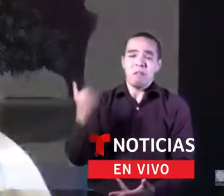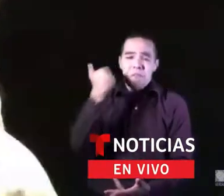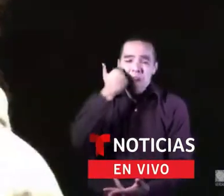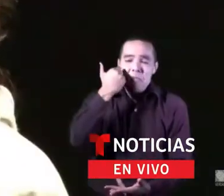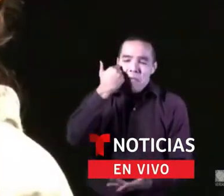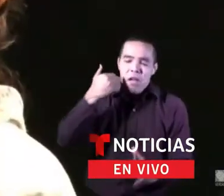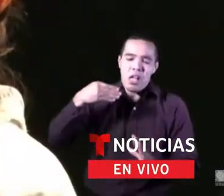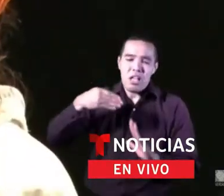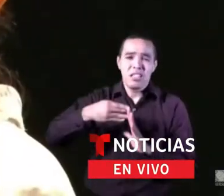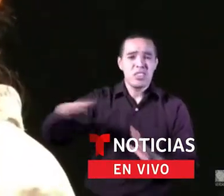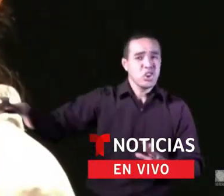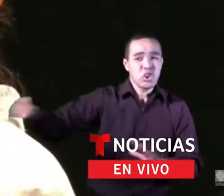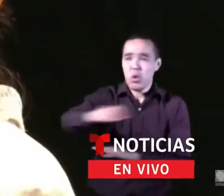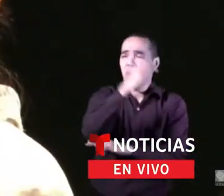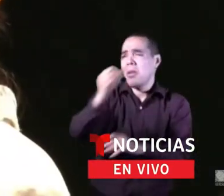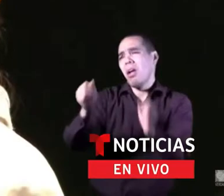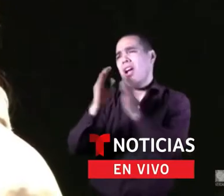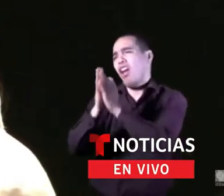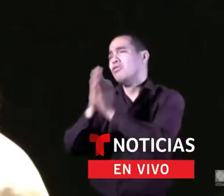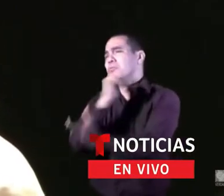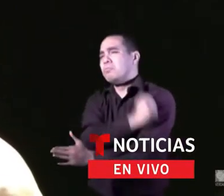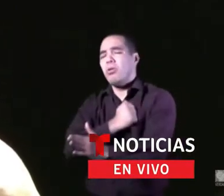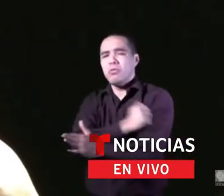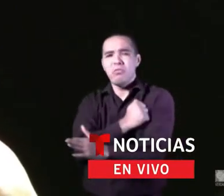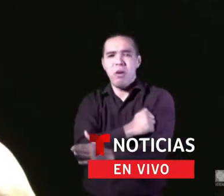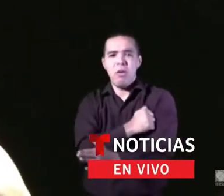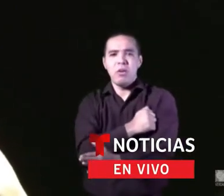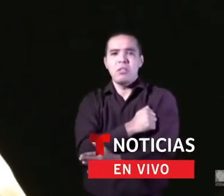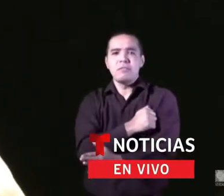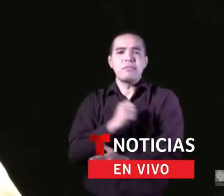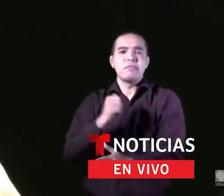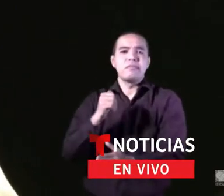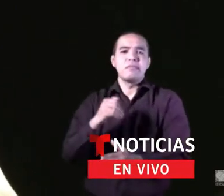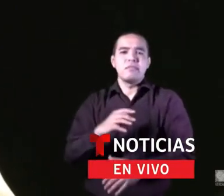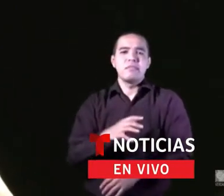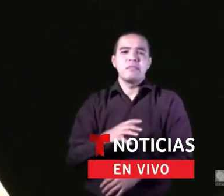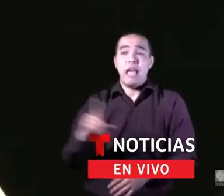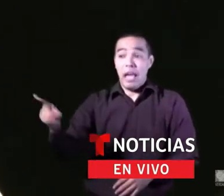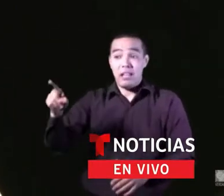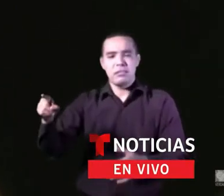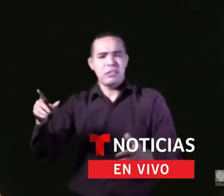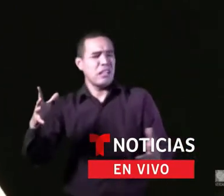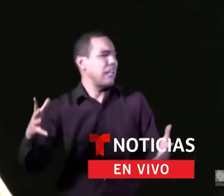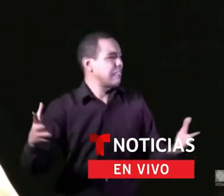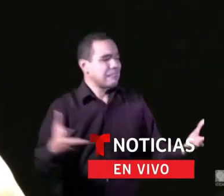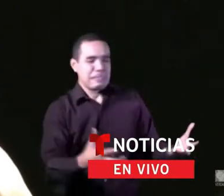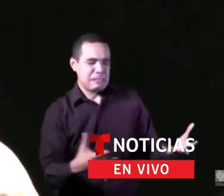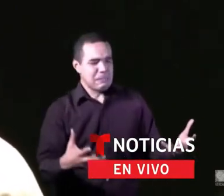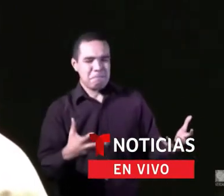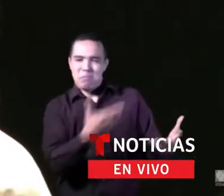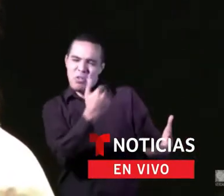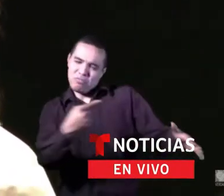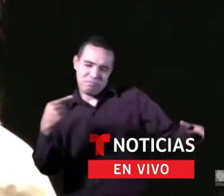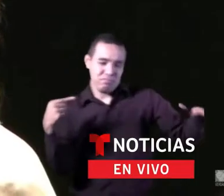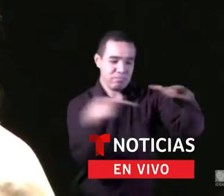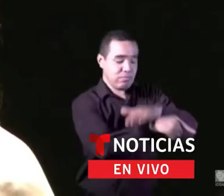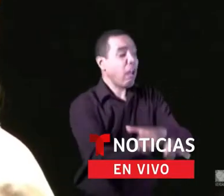nacional y luego lo ejecutaron cuando intentó escapar para ver a su hijo